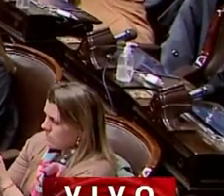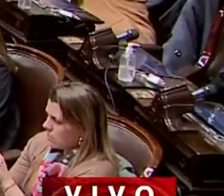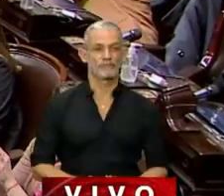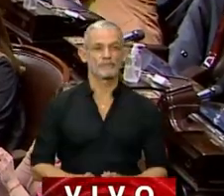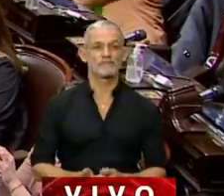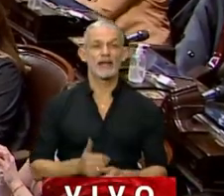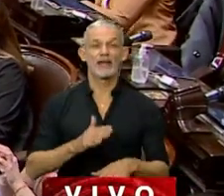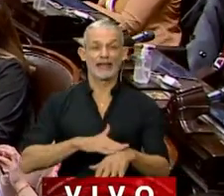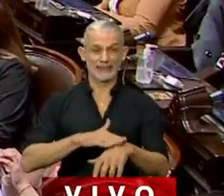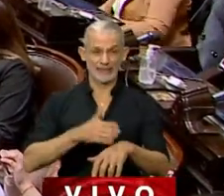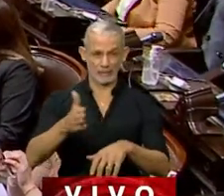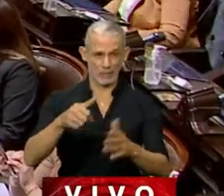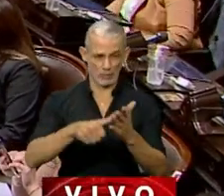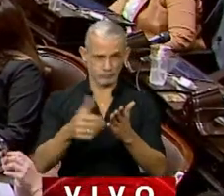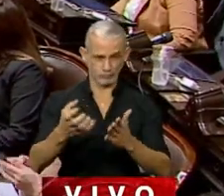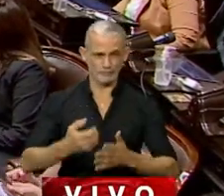Tiempo.